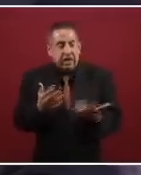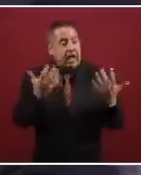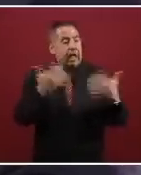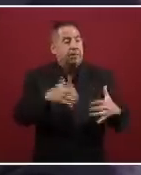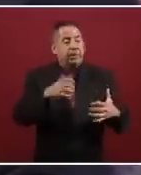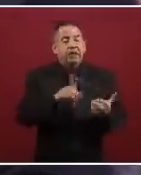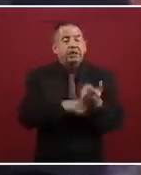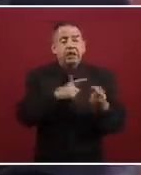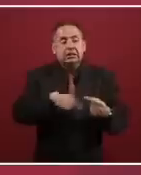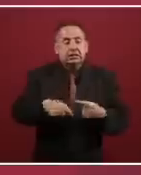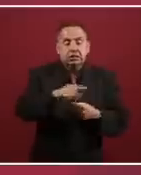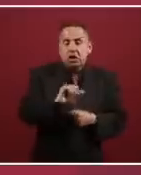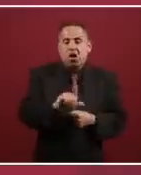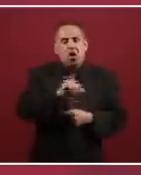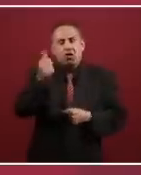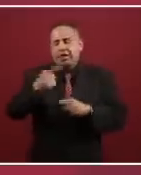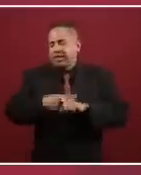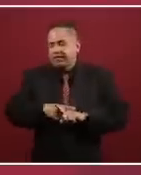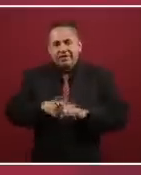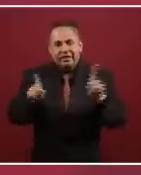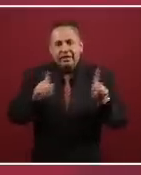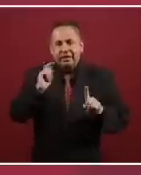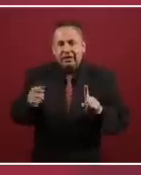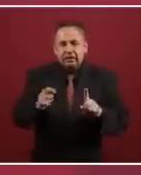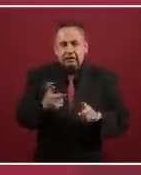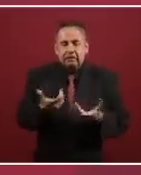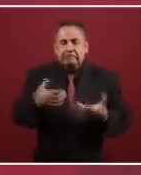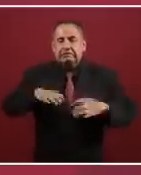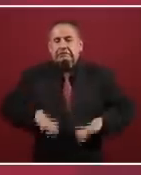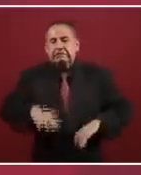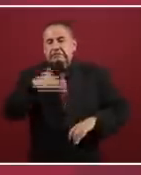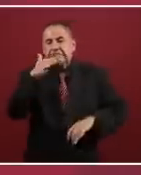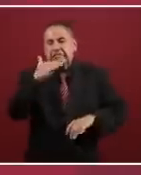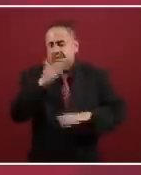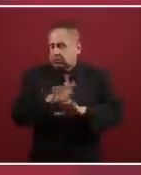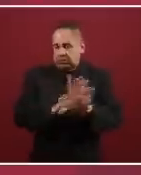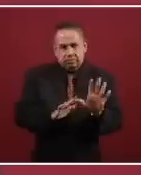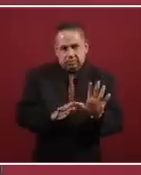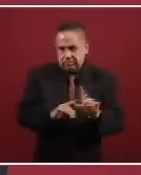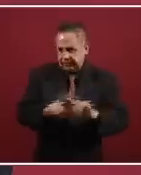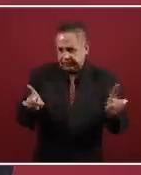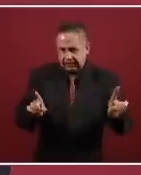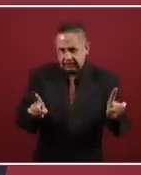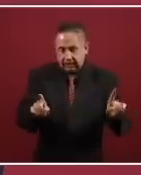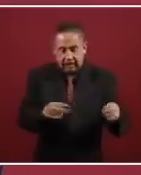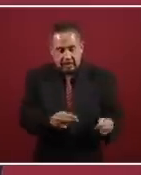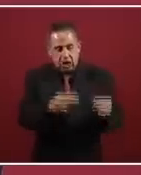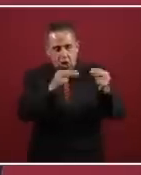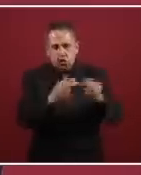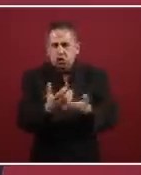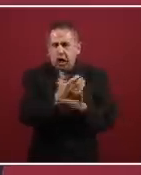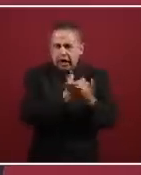empresas, y otra cosa es el lucro, el robo,